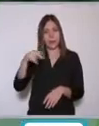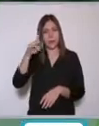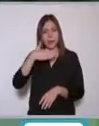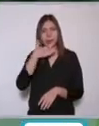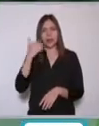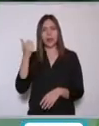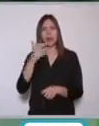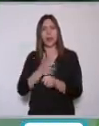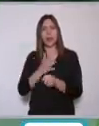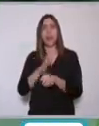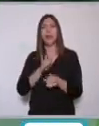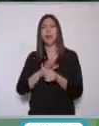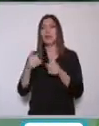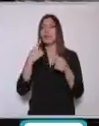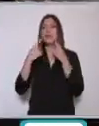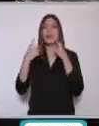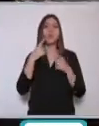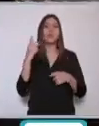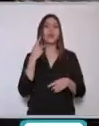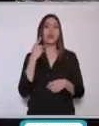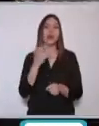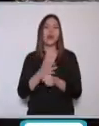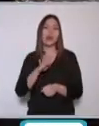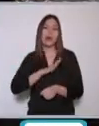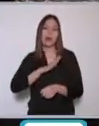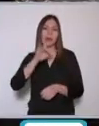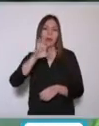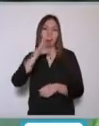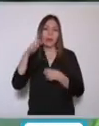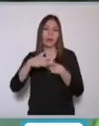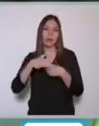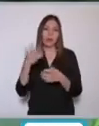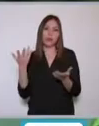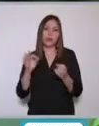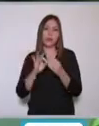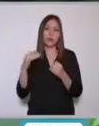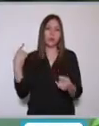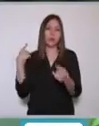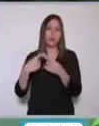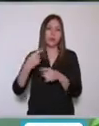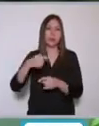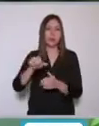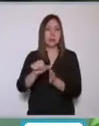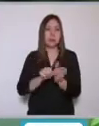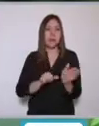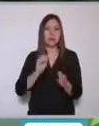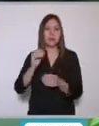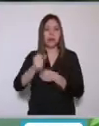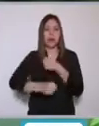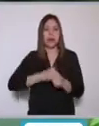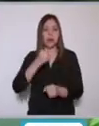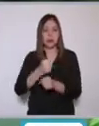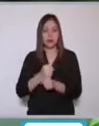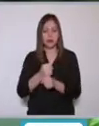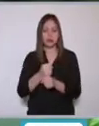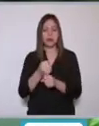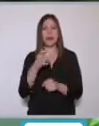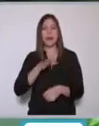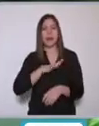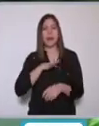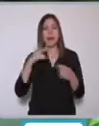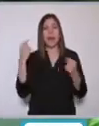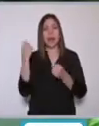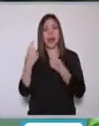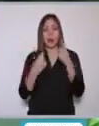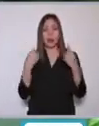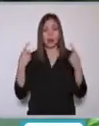las políticas que ha tenido los retos que ha enfrentado la Unión Europea en los últimos meses, en los últimos años, en los cuales está un sector de la